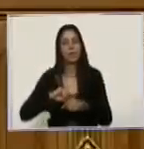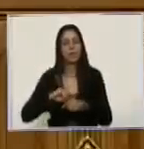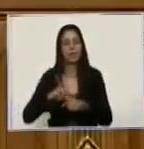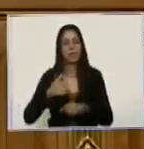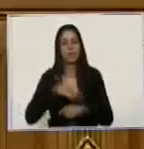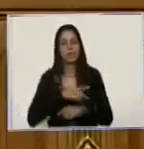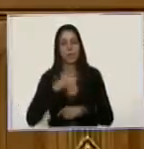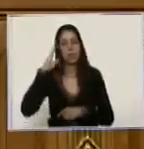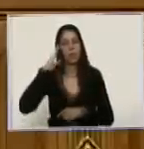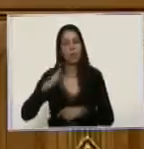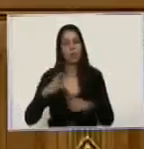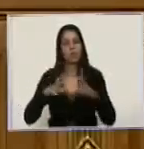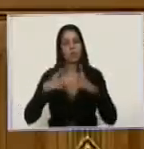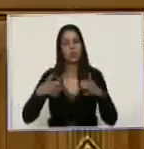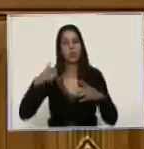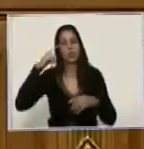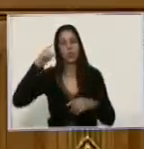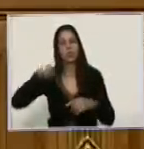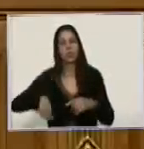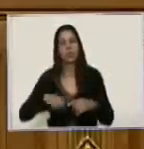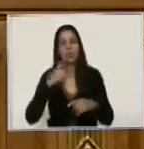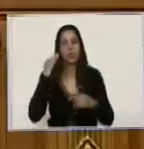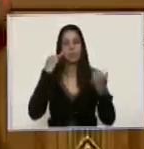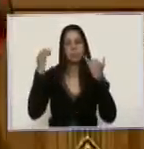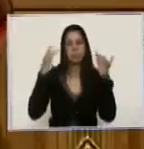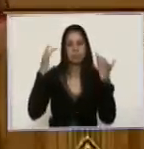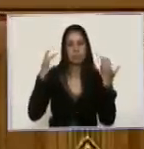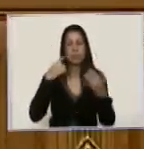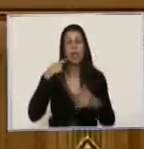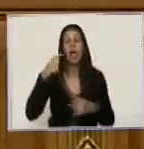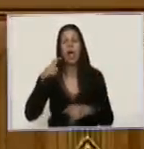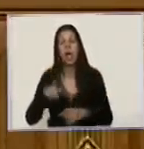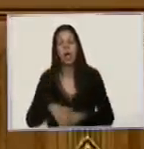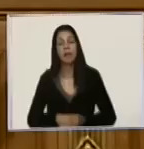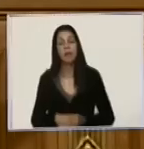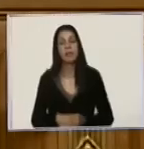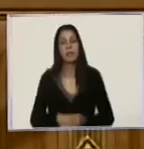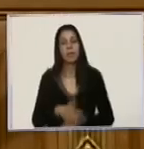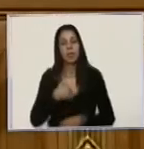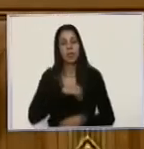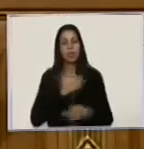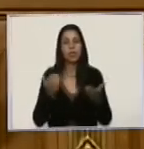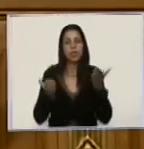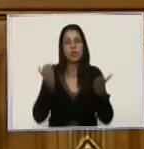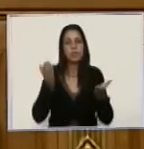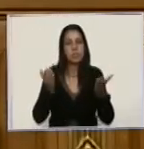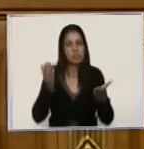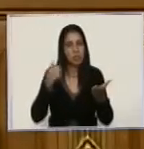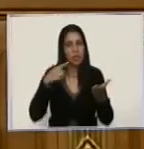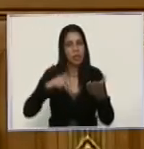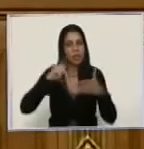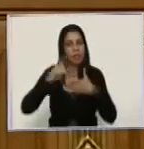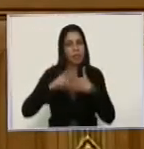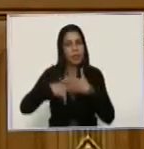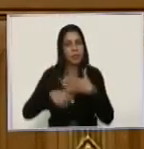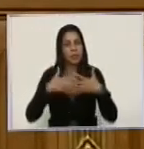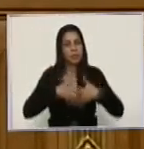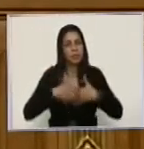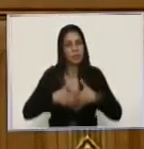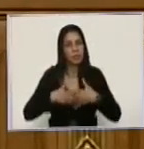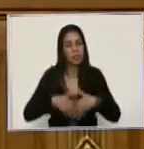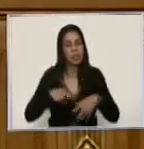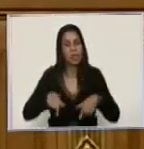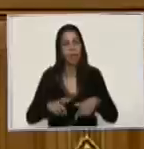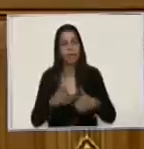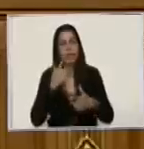componente militar gigantesco y un componente en inteligencia. Tenemos que tener un balance en las compañías que tenemos aquí. Ese balance